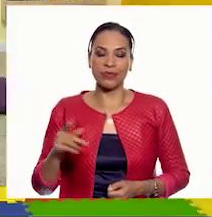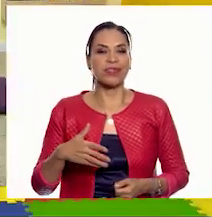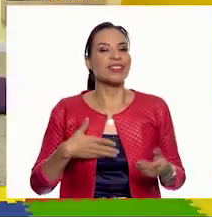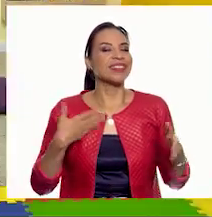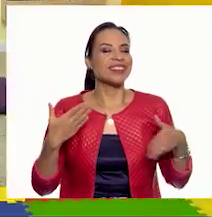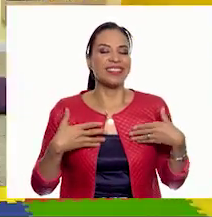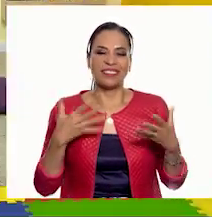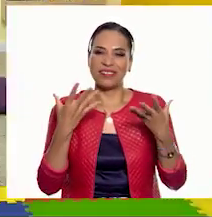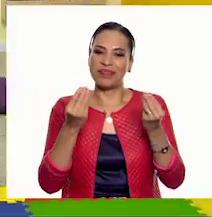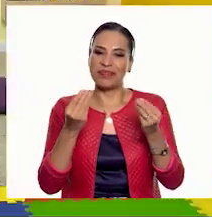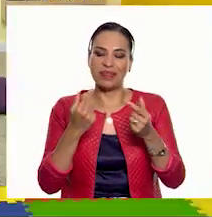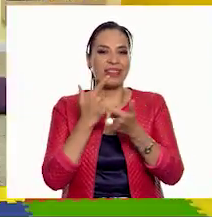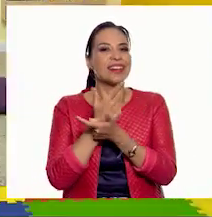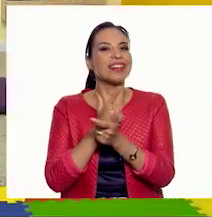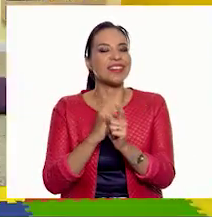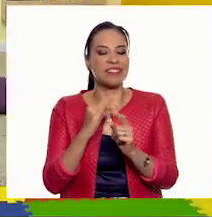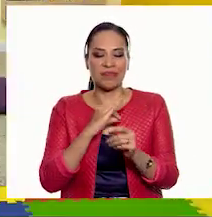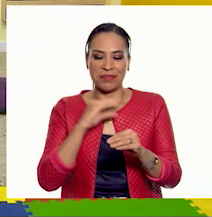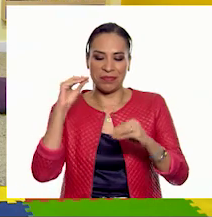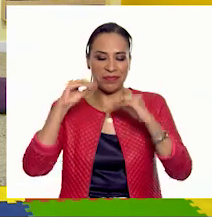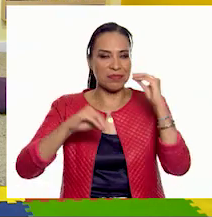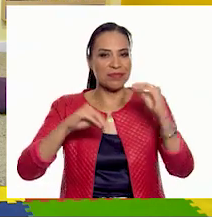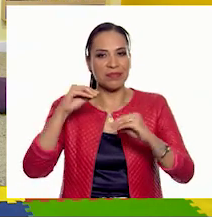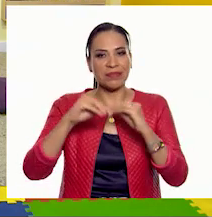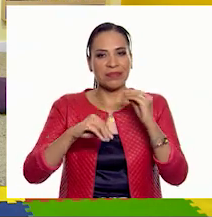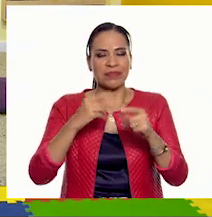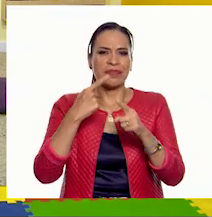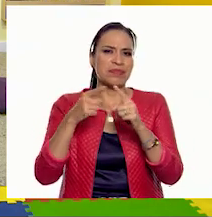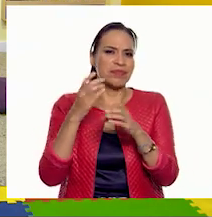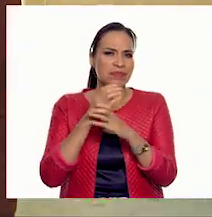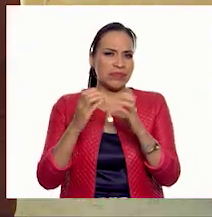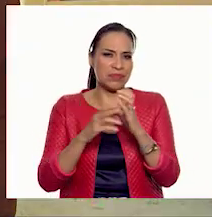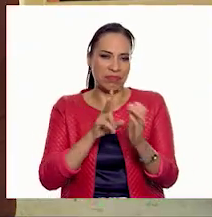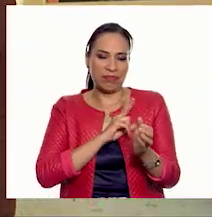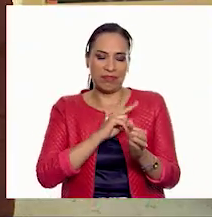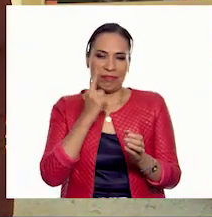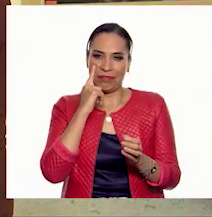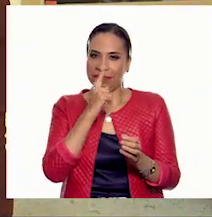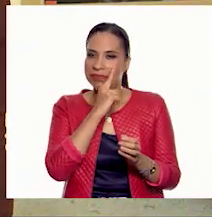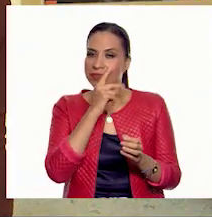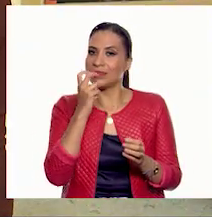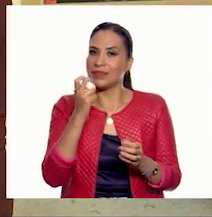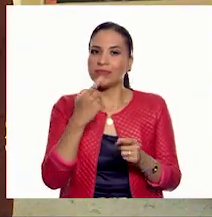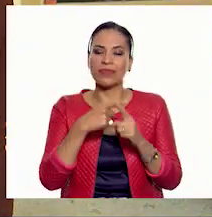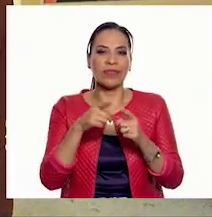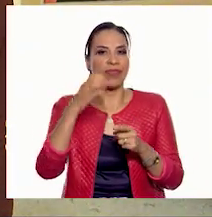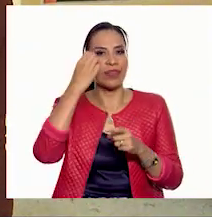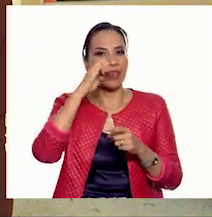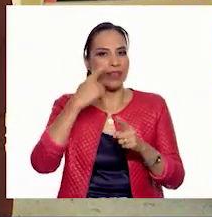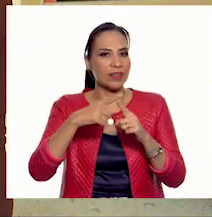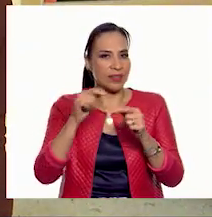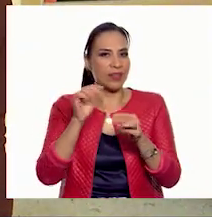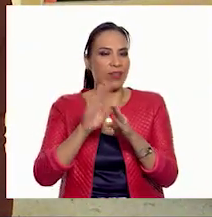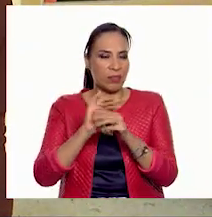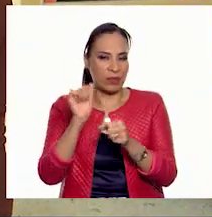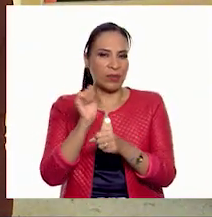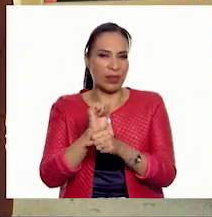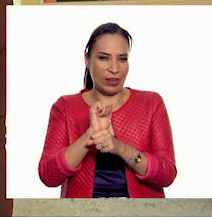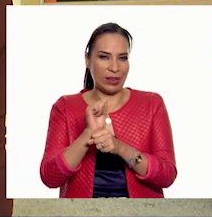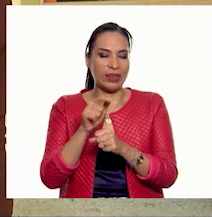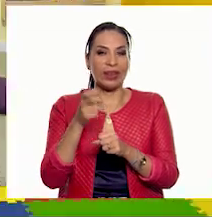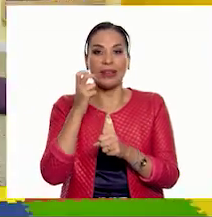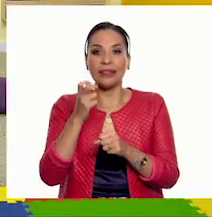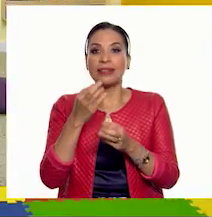Disfruté mucho la libertad de poder crear desde mi perspectiva. De eso se tratan las experiencias artísticas.